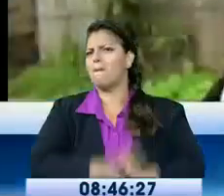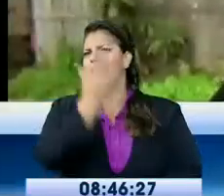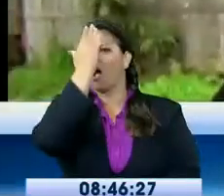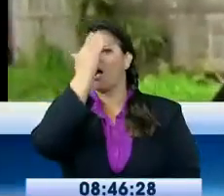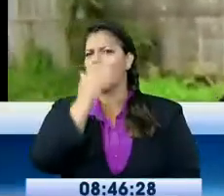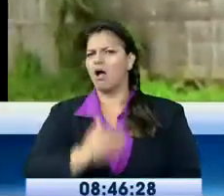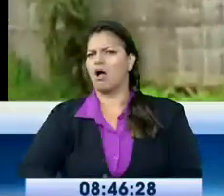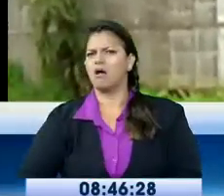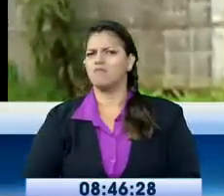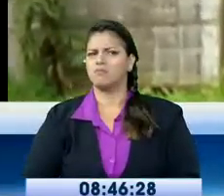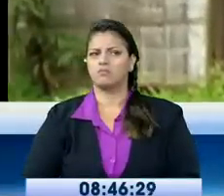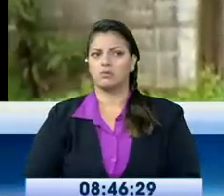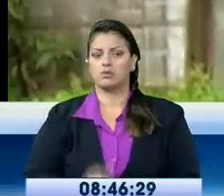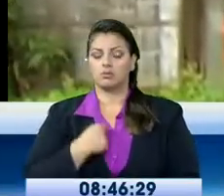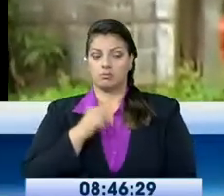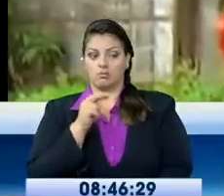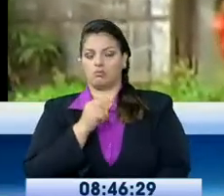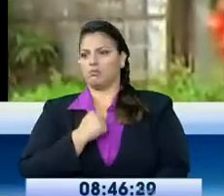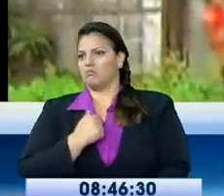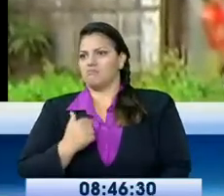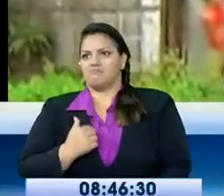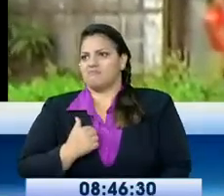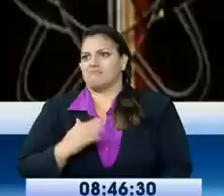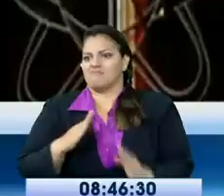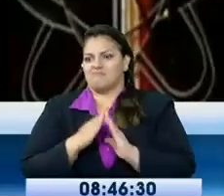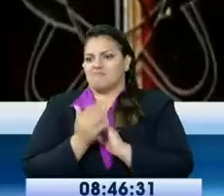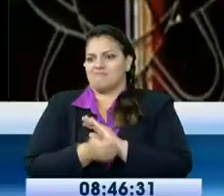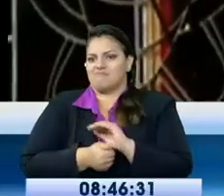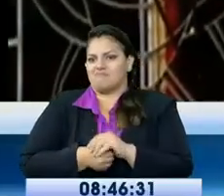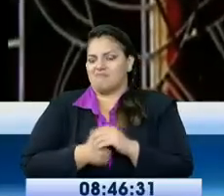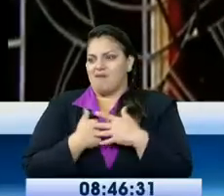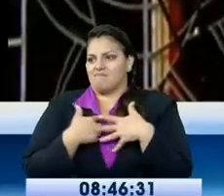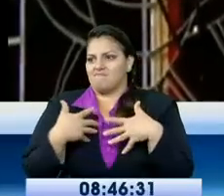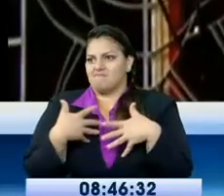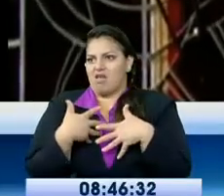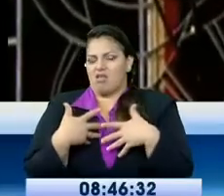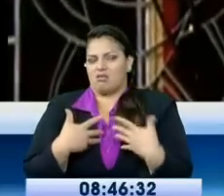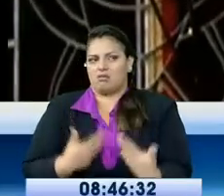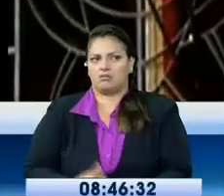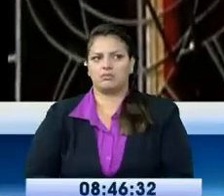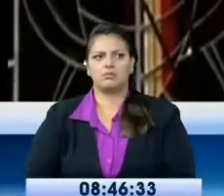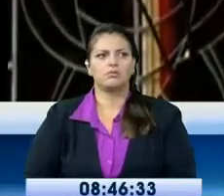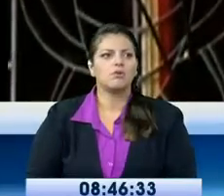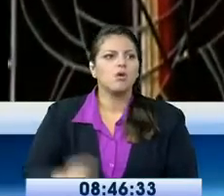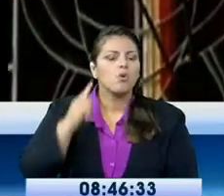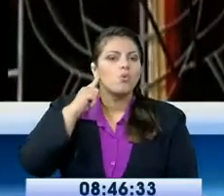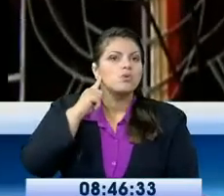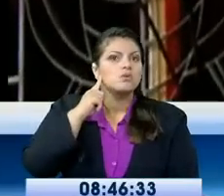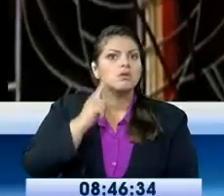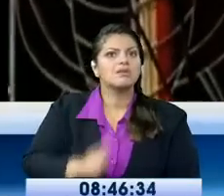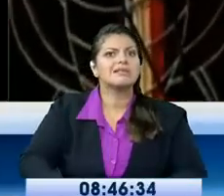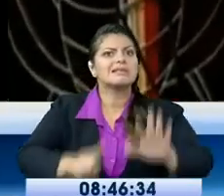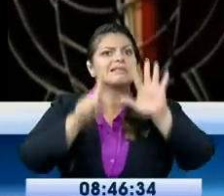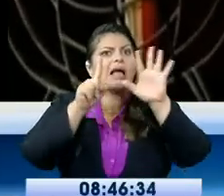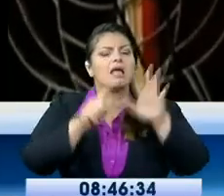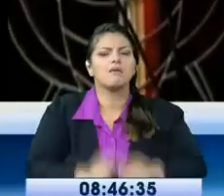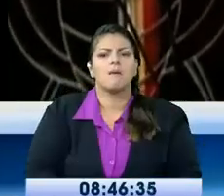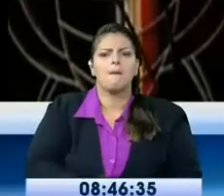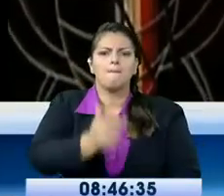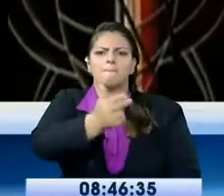Yo no ni me moví porque me daba miedo, ¿cómo que me dieran un tiro a mí también? Como 6 disparos pegaron, pero yo no salí porque no sabía qué mismo